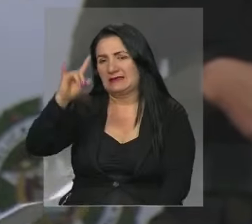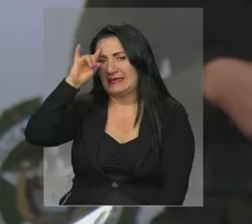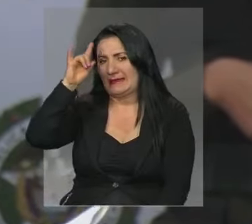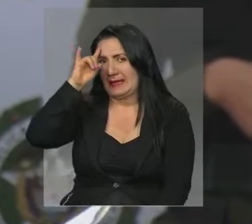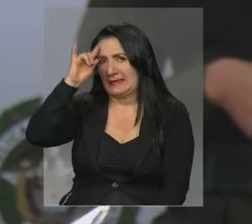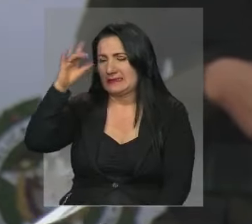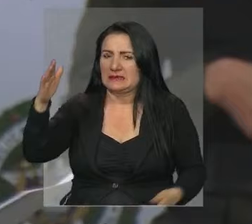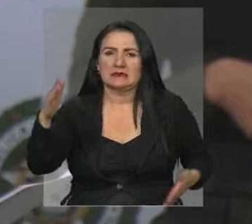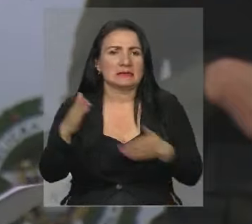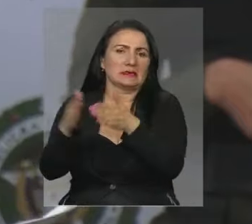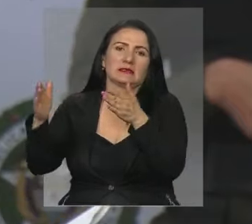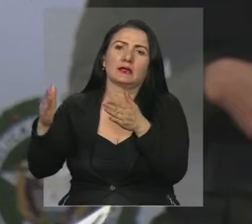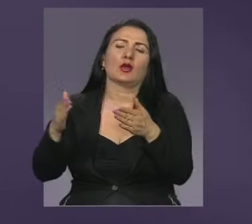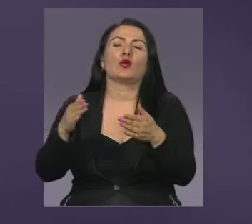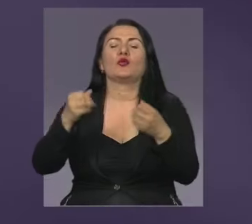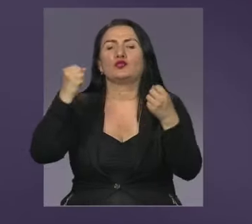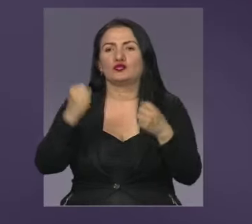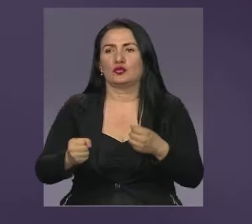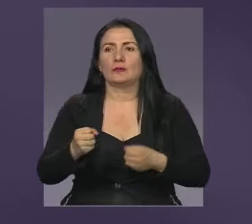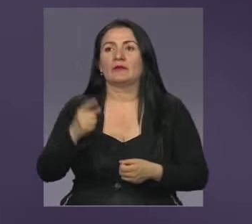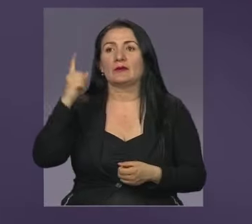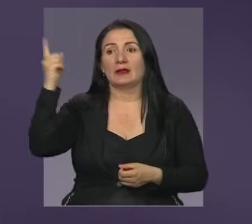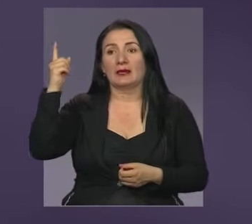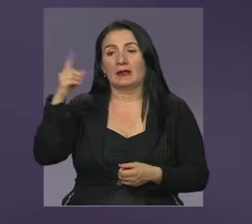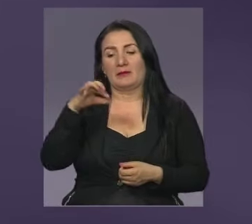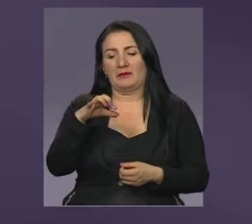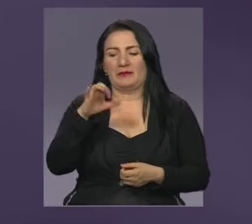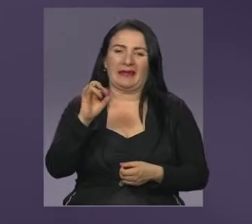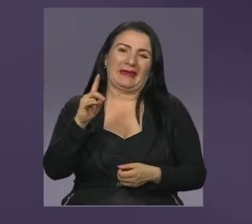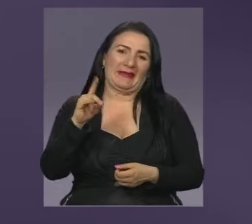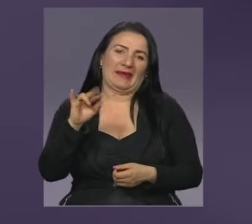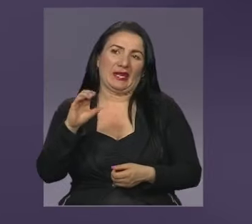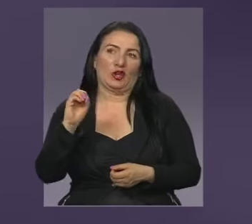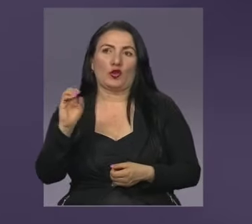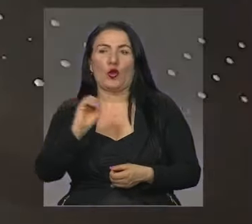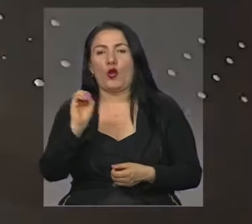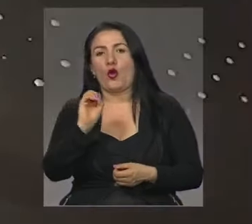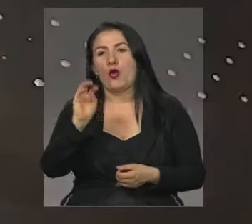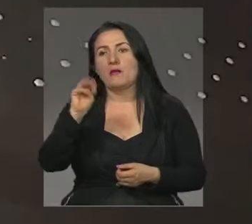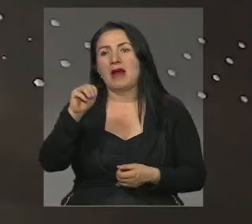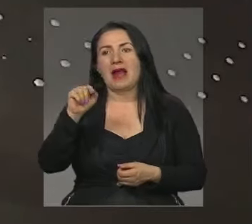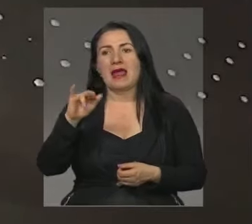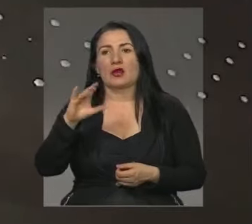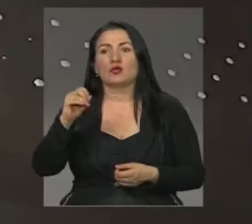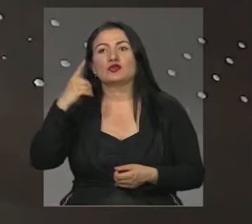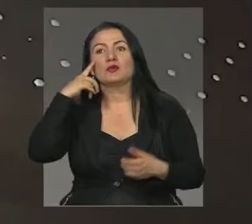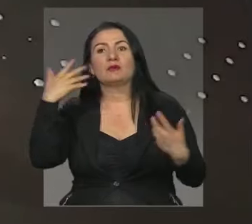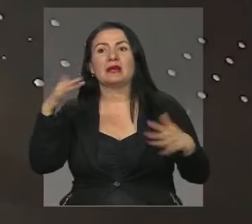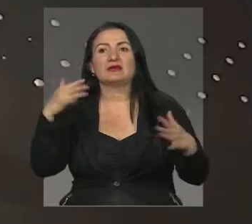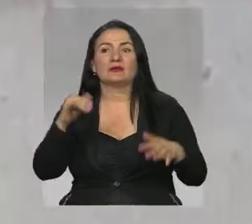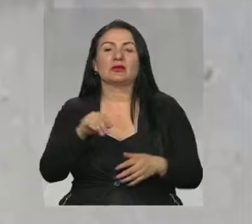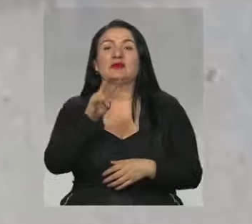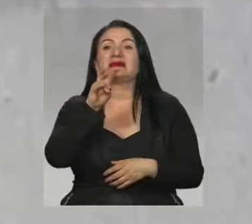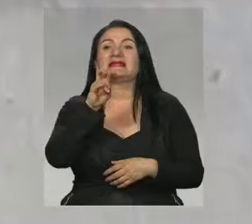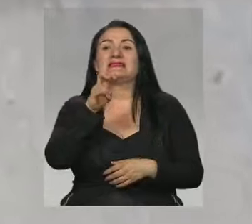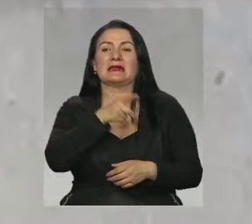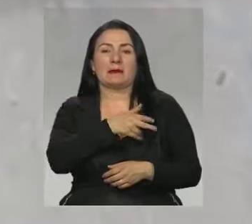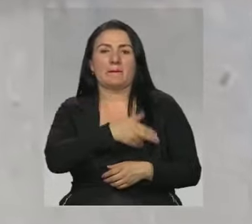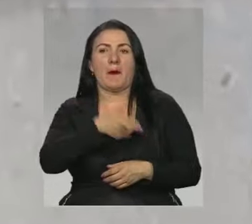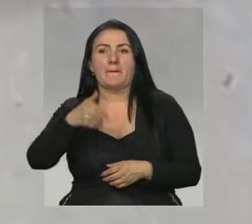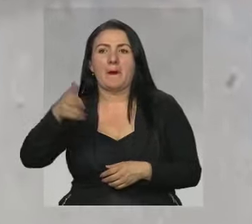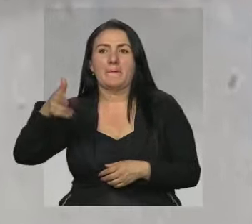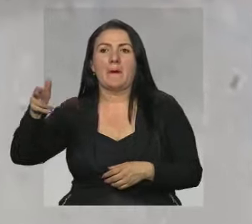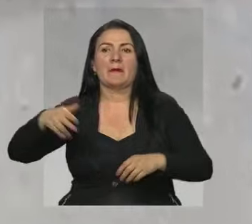golpe contundente a esta organización. Alias Pedrito o alias Maracucho sería el responsable de al menos 7 homicidios en el suroccidente de